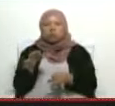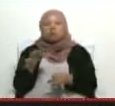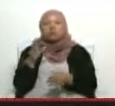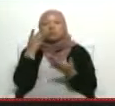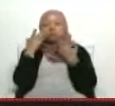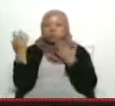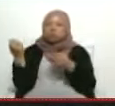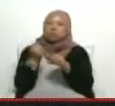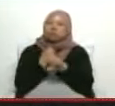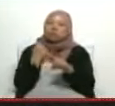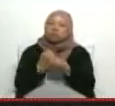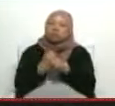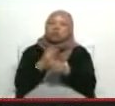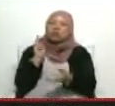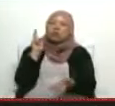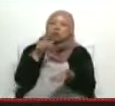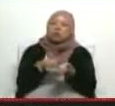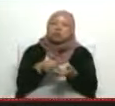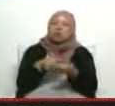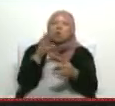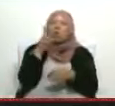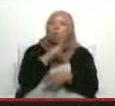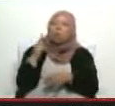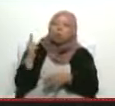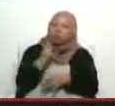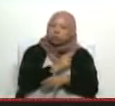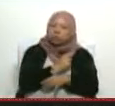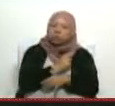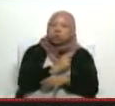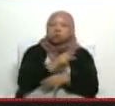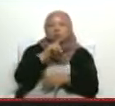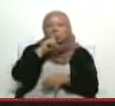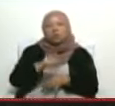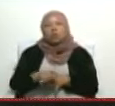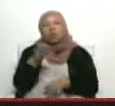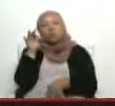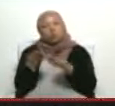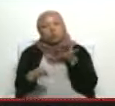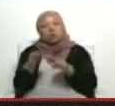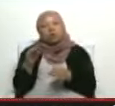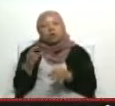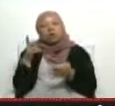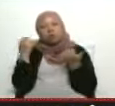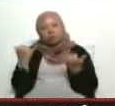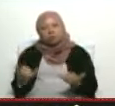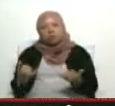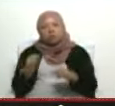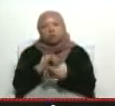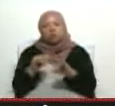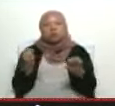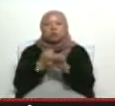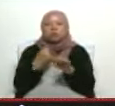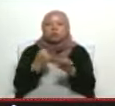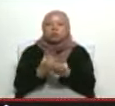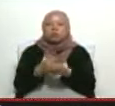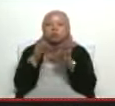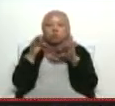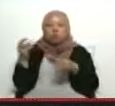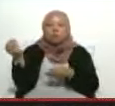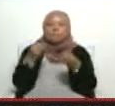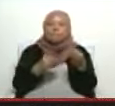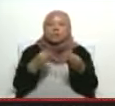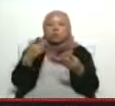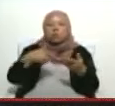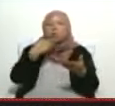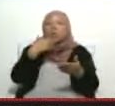que serían imputación, acusación y obviamente en el juicio una sentencia definitivamente firme con la máxima pena.